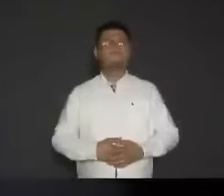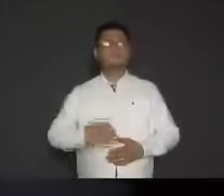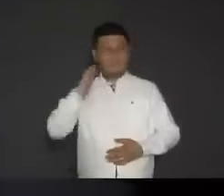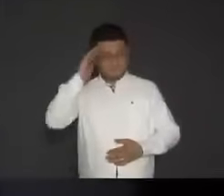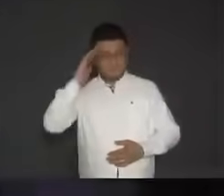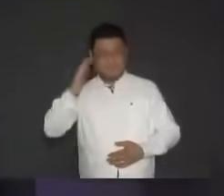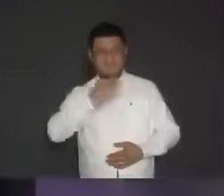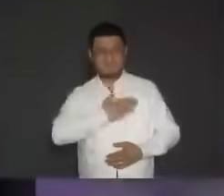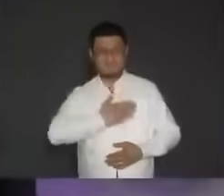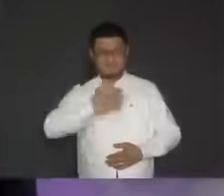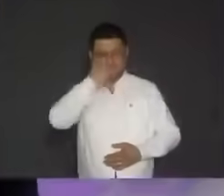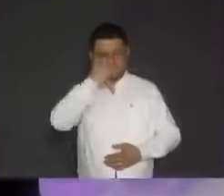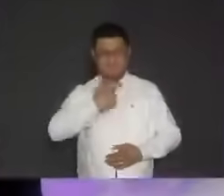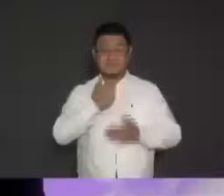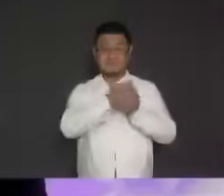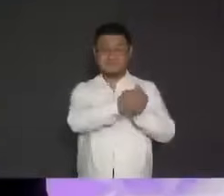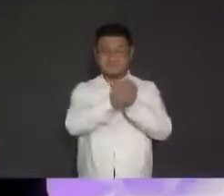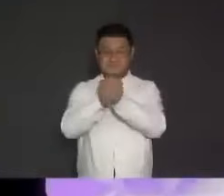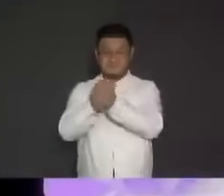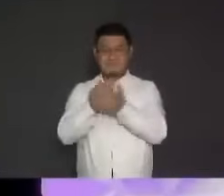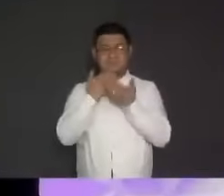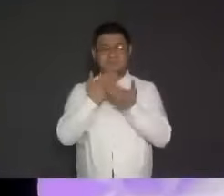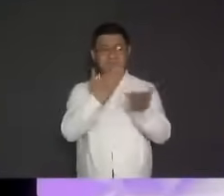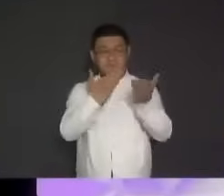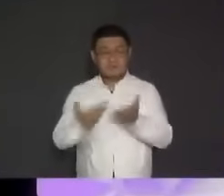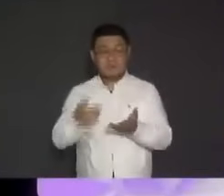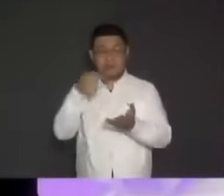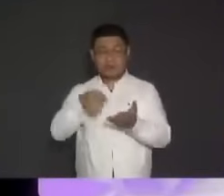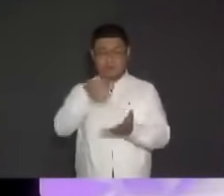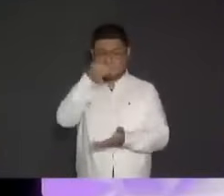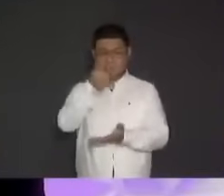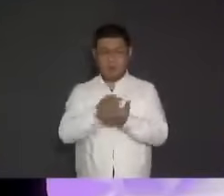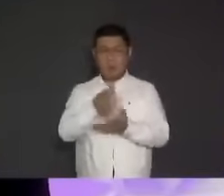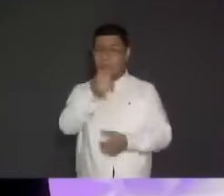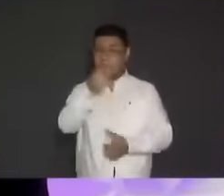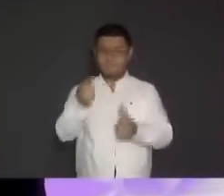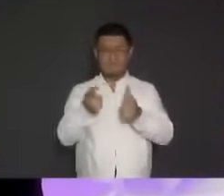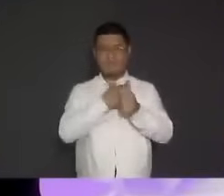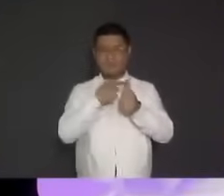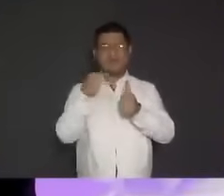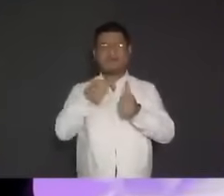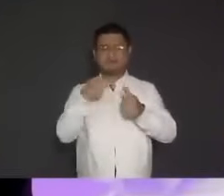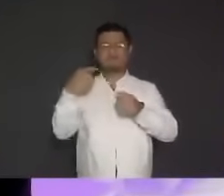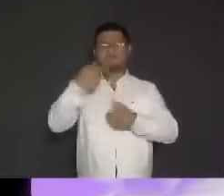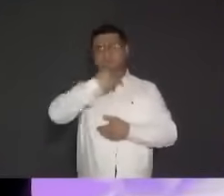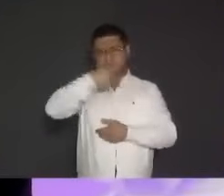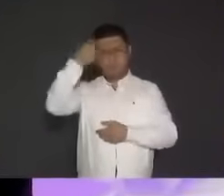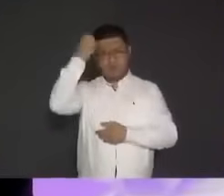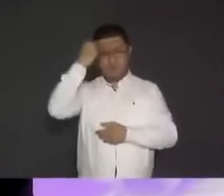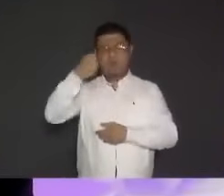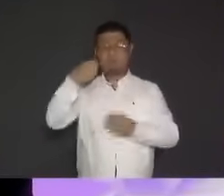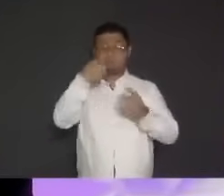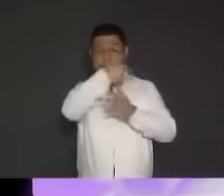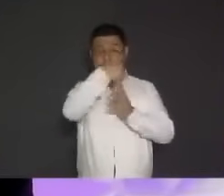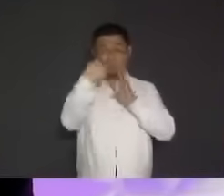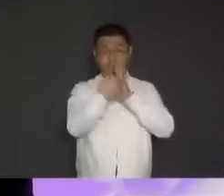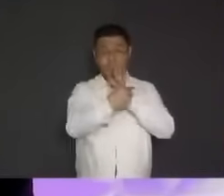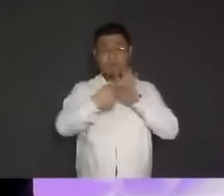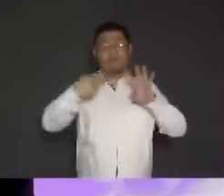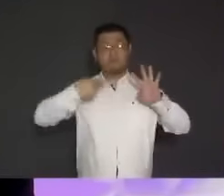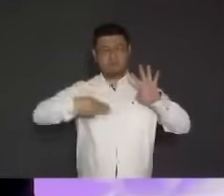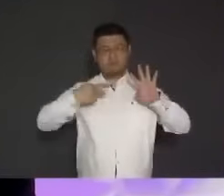Muy buenas noches, les damos la cordial bienvenida a este primer y único debate entre candidatas y candidatos a la gobernatura del Estado de